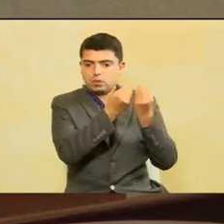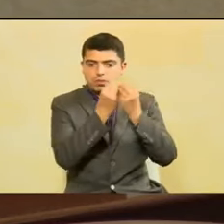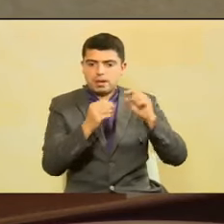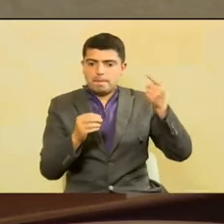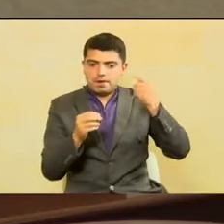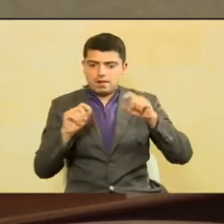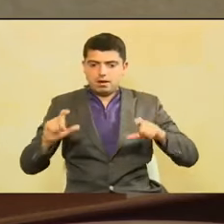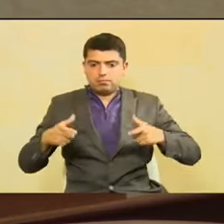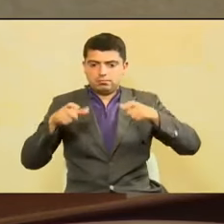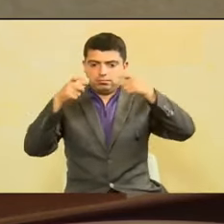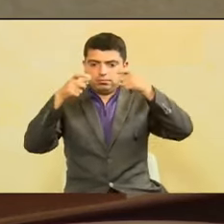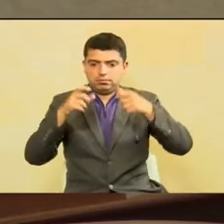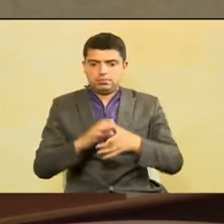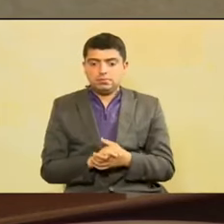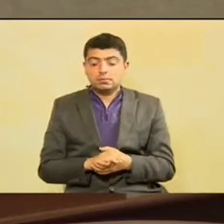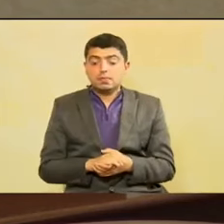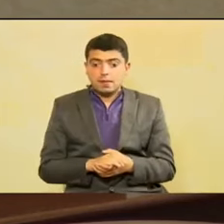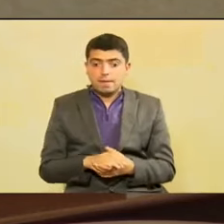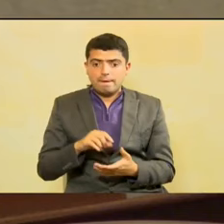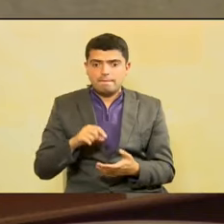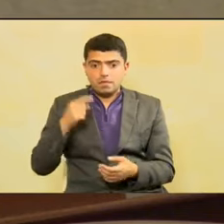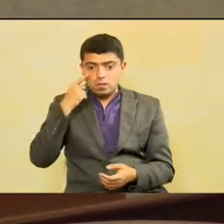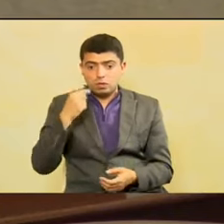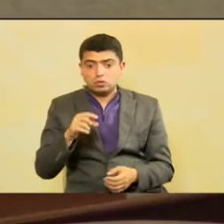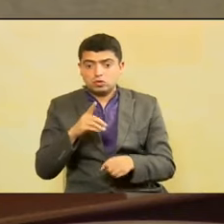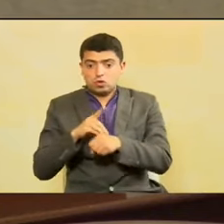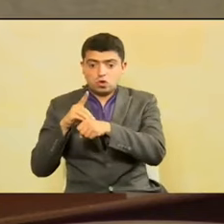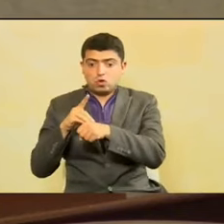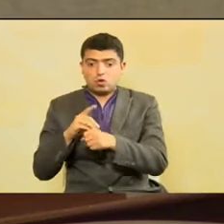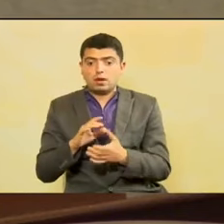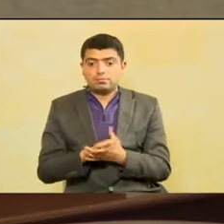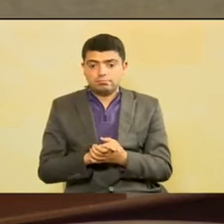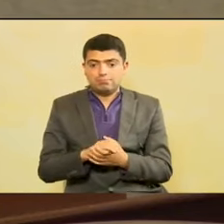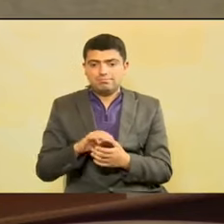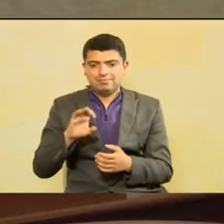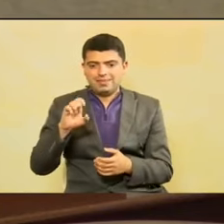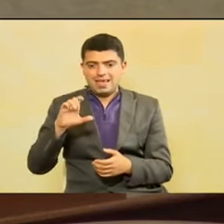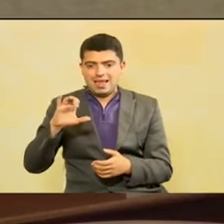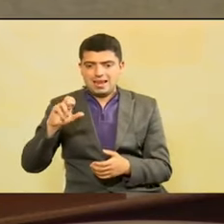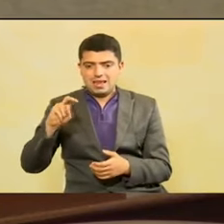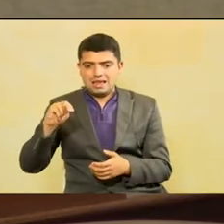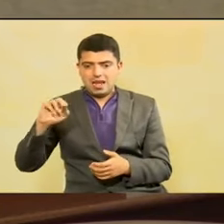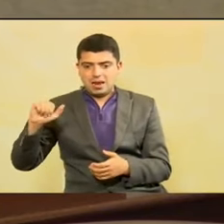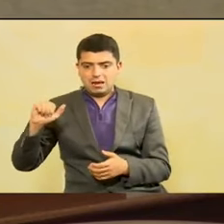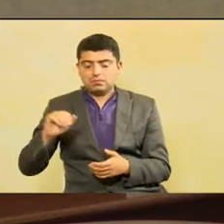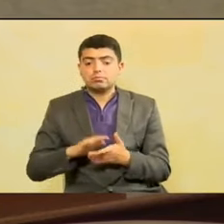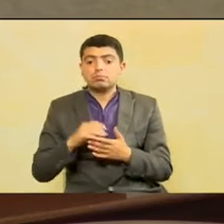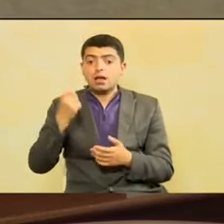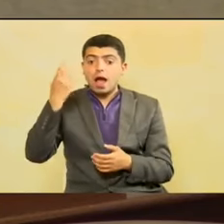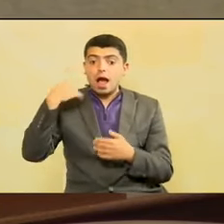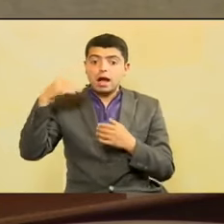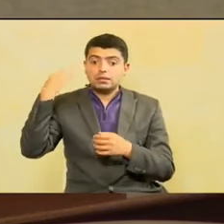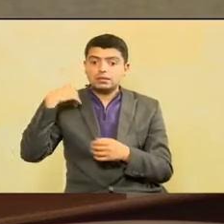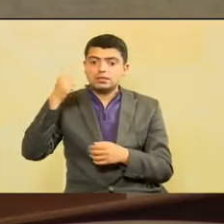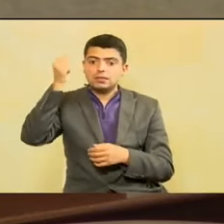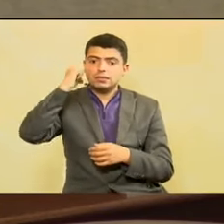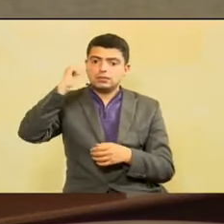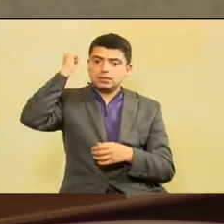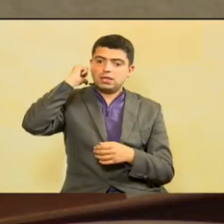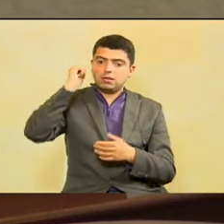para el segundo debate doctora Lina Antier ese proyecto que acabo de mencionar estaba en el puesto